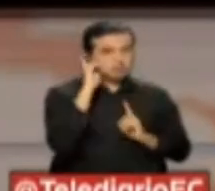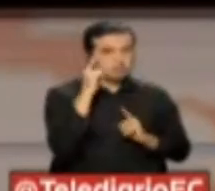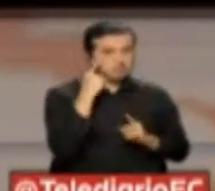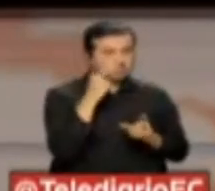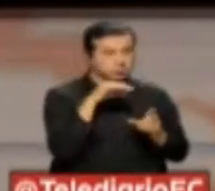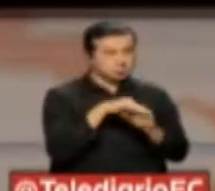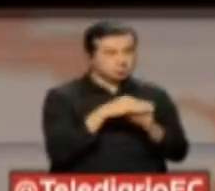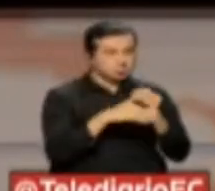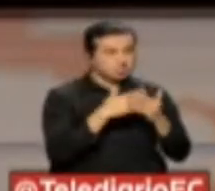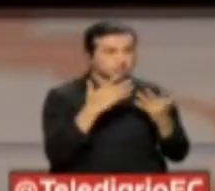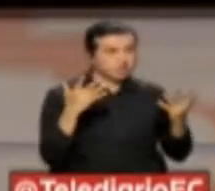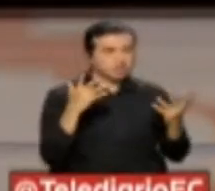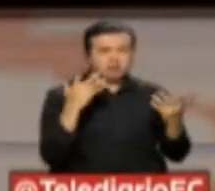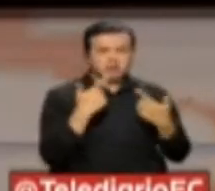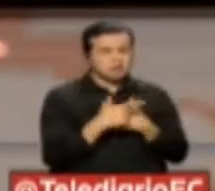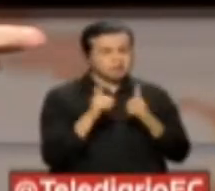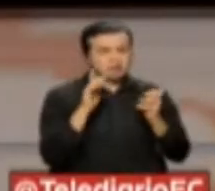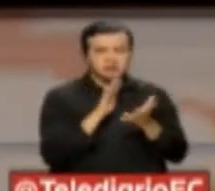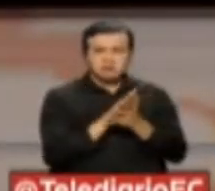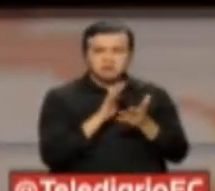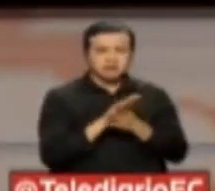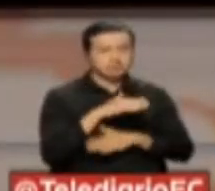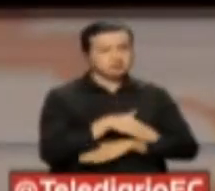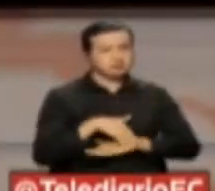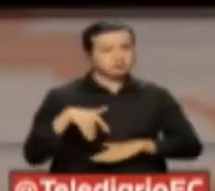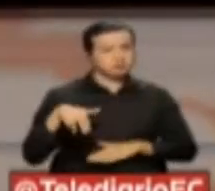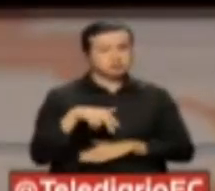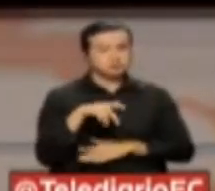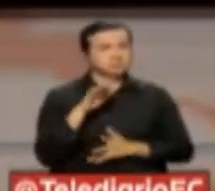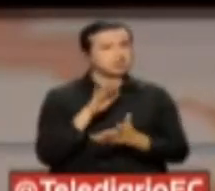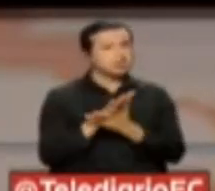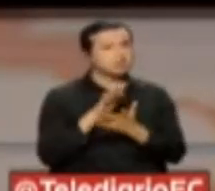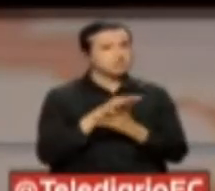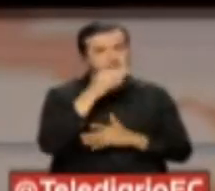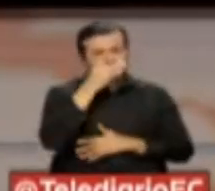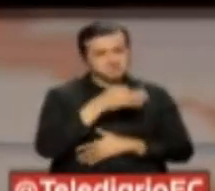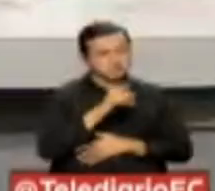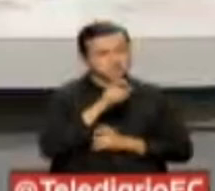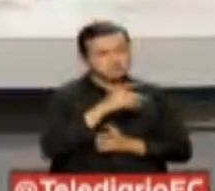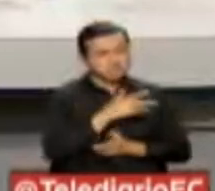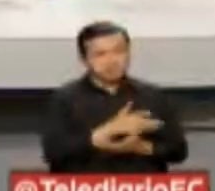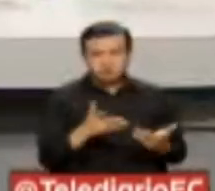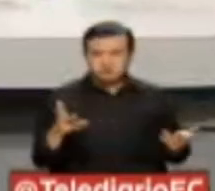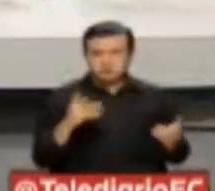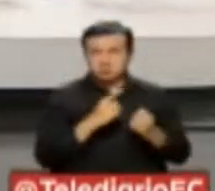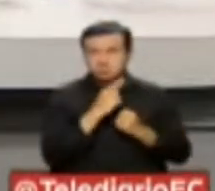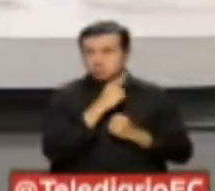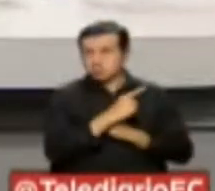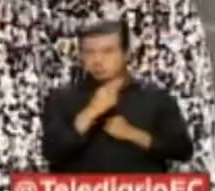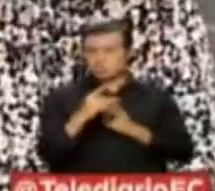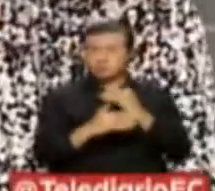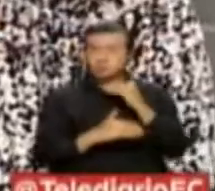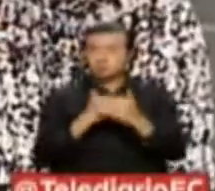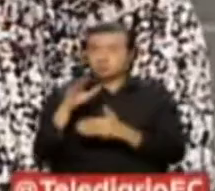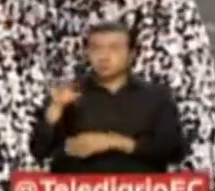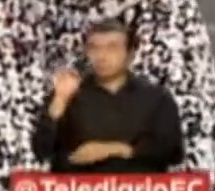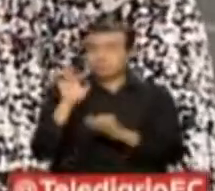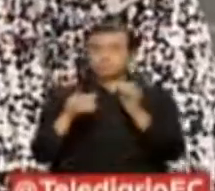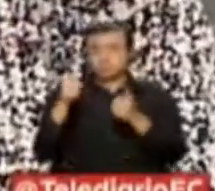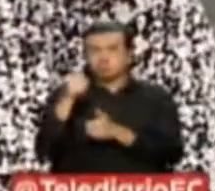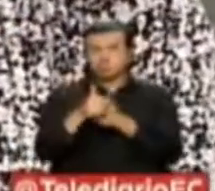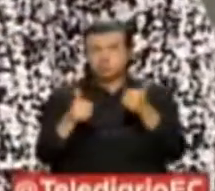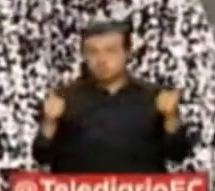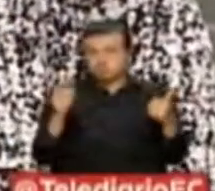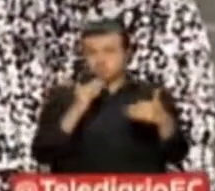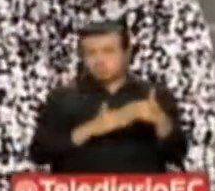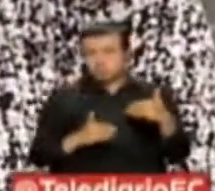que caminan en las calles libros libres con la frente alta porque la gente correcta claro en cada uno de los procesos de designación y autoridades